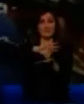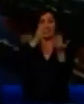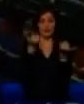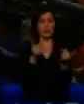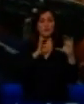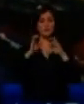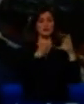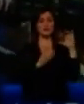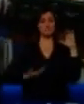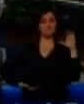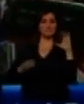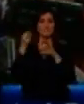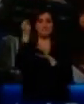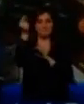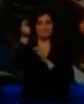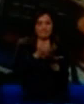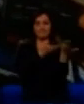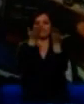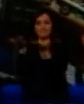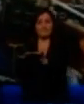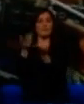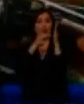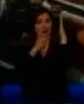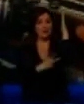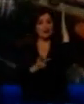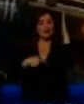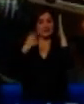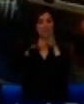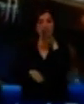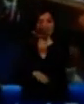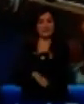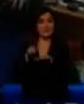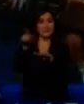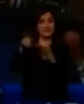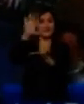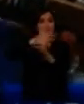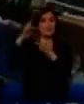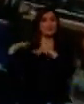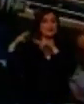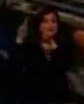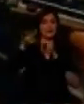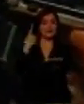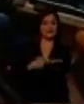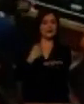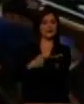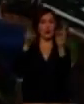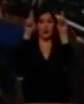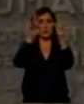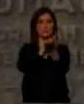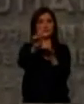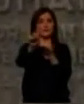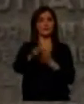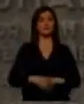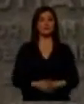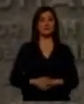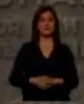que la Presidencia lo remita inmediatamente al Parlamento para la otra fase que le tocará ya a la Asamblea Nacional tratar, ojalá esta misma semana, ¿no?